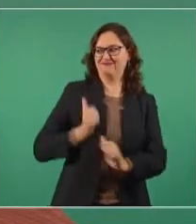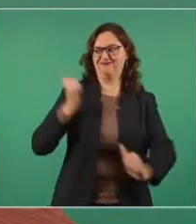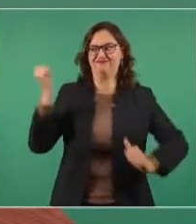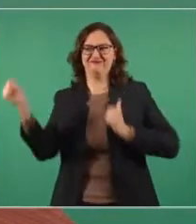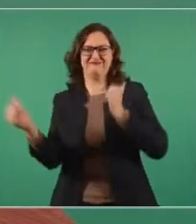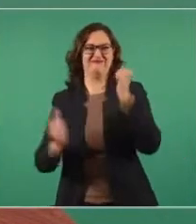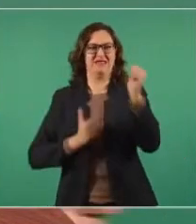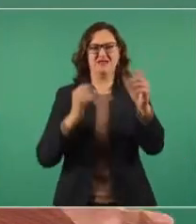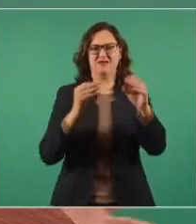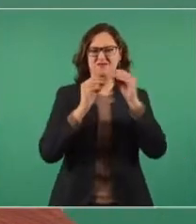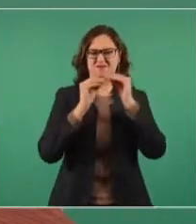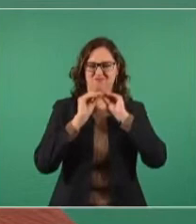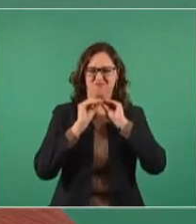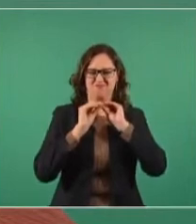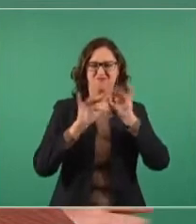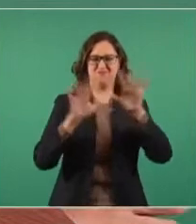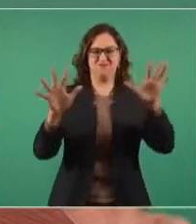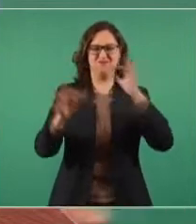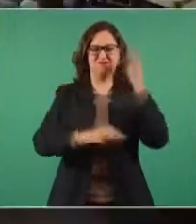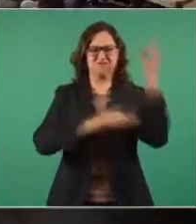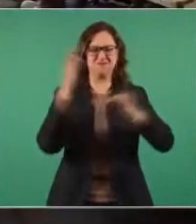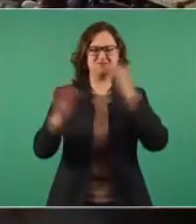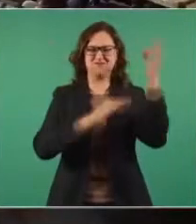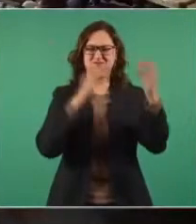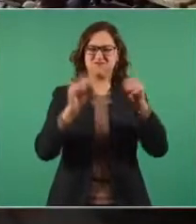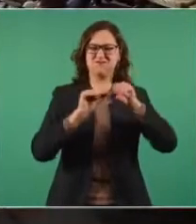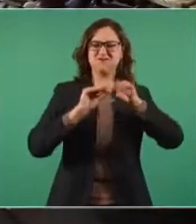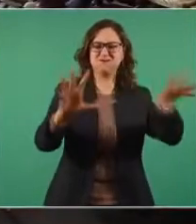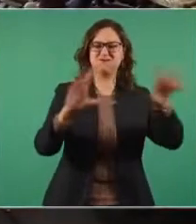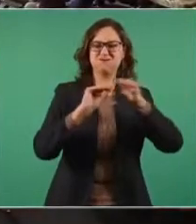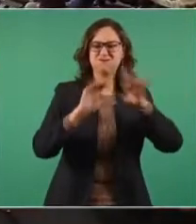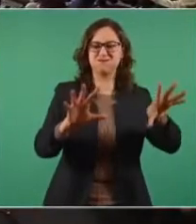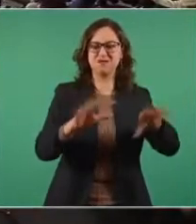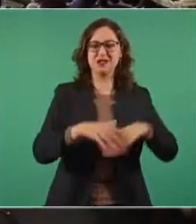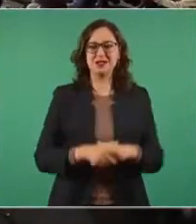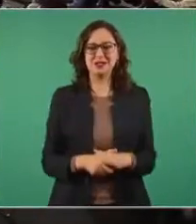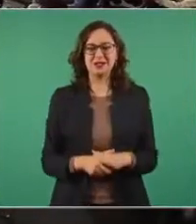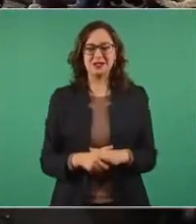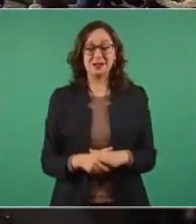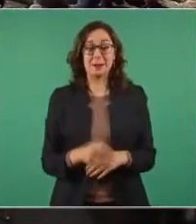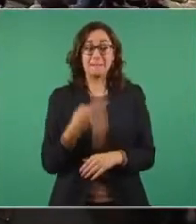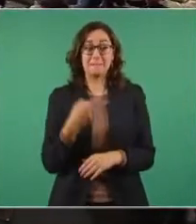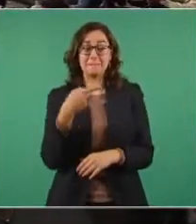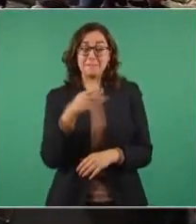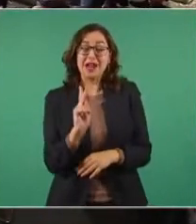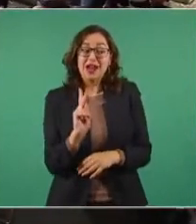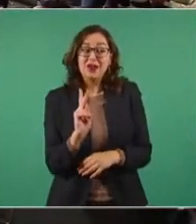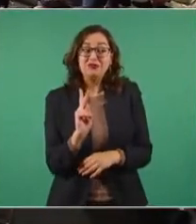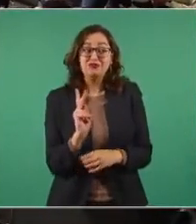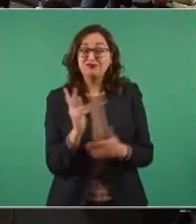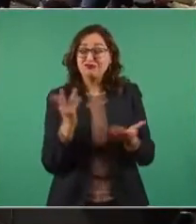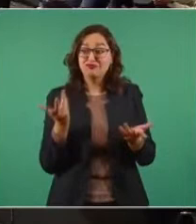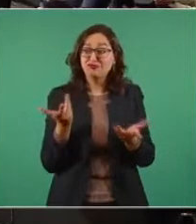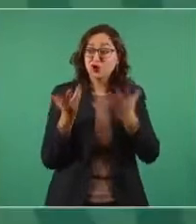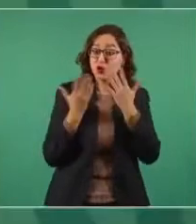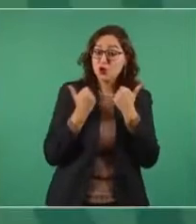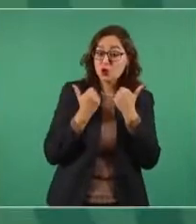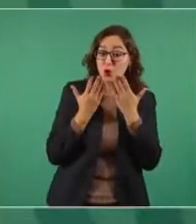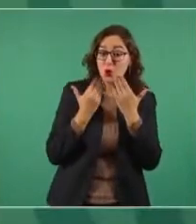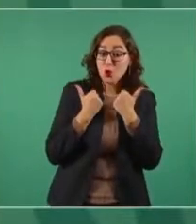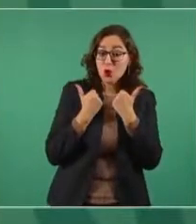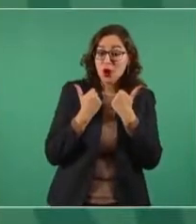pero como es que creo que la idea